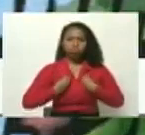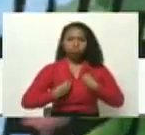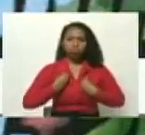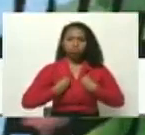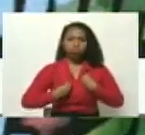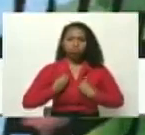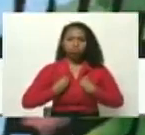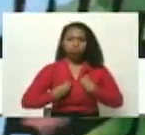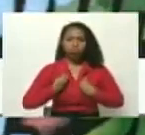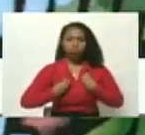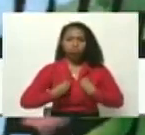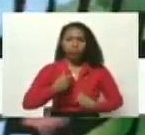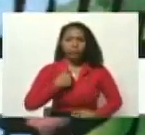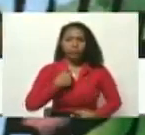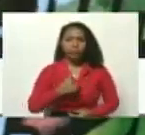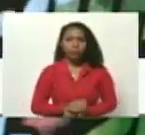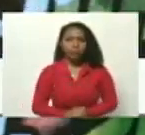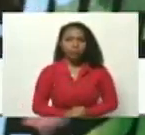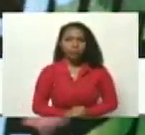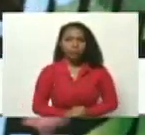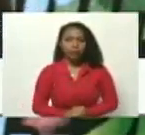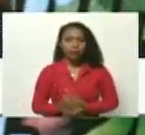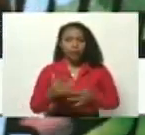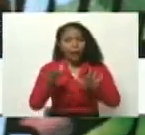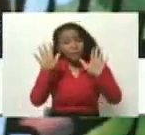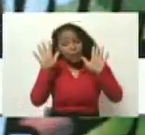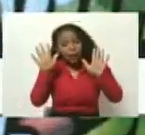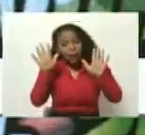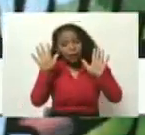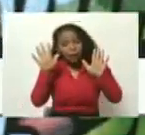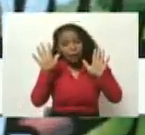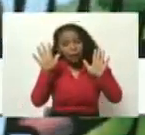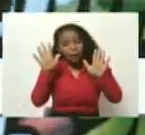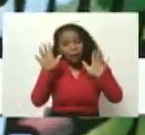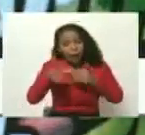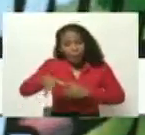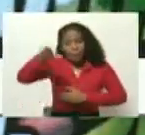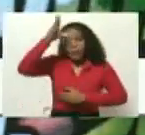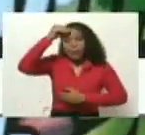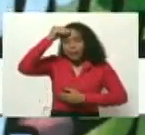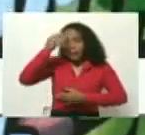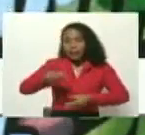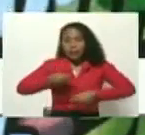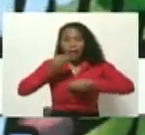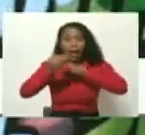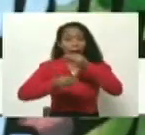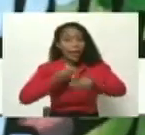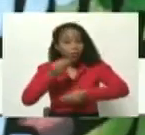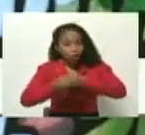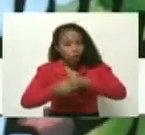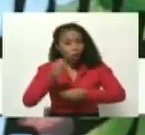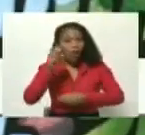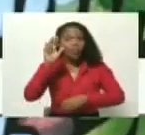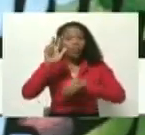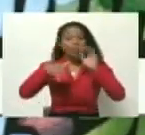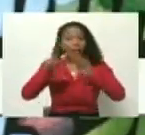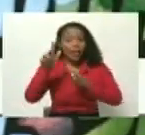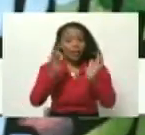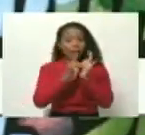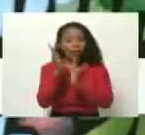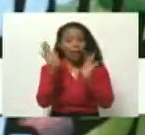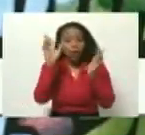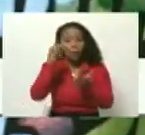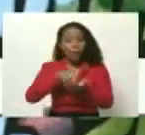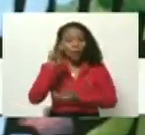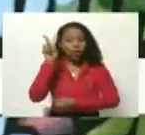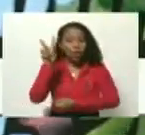me preocupa, que a pesar de la elección que se dio el 13 de abril del 2002, don